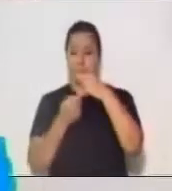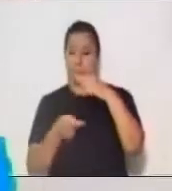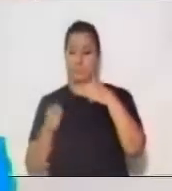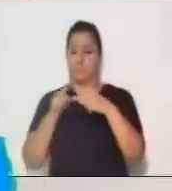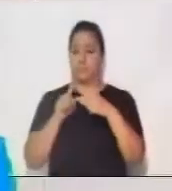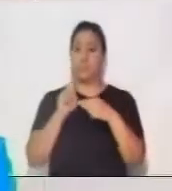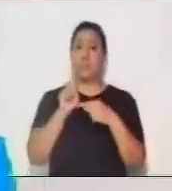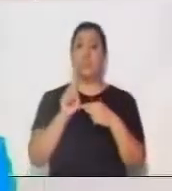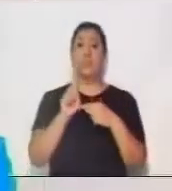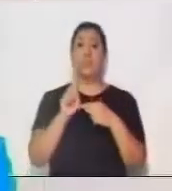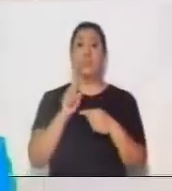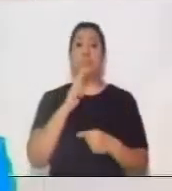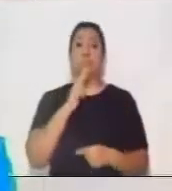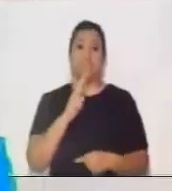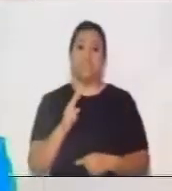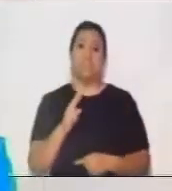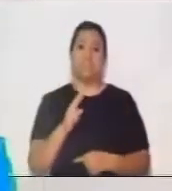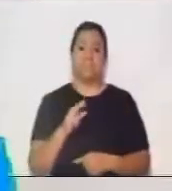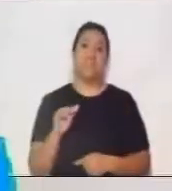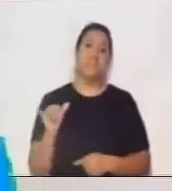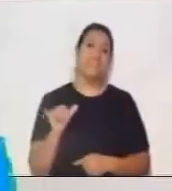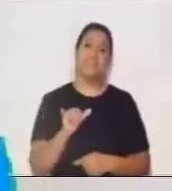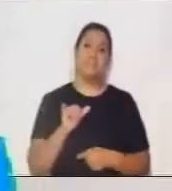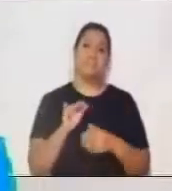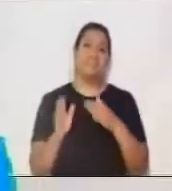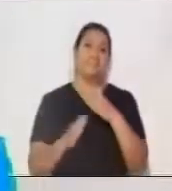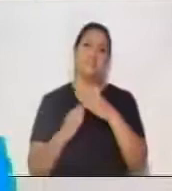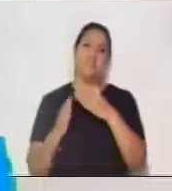¿Y son tuyas las impresoras?